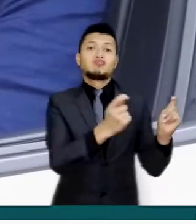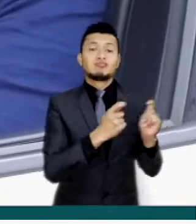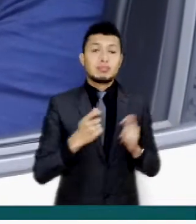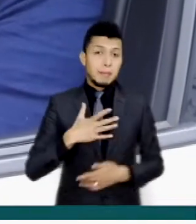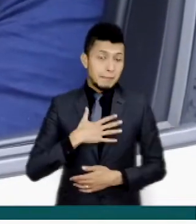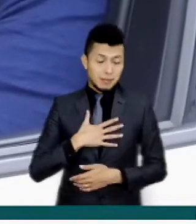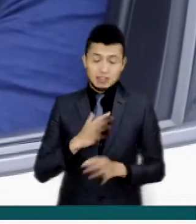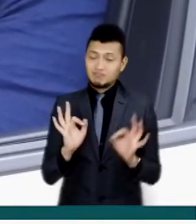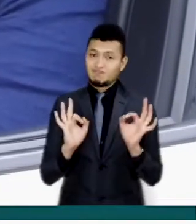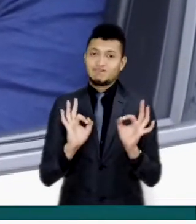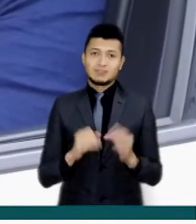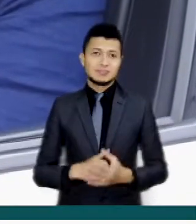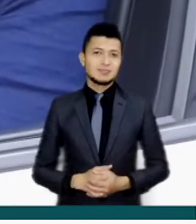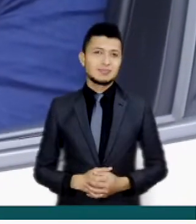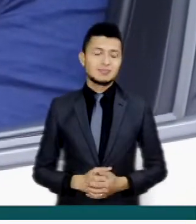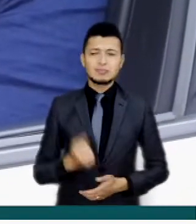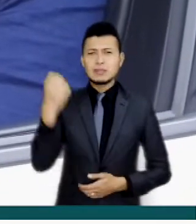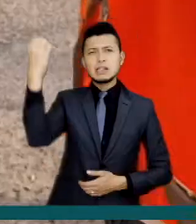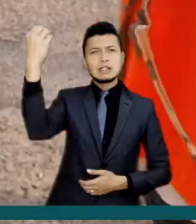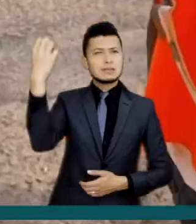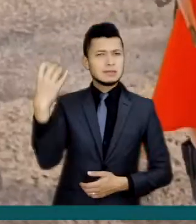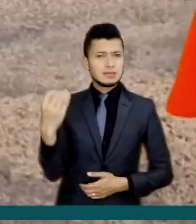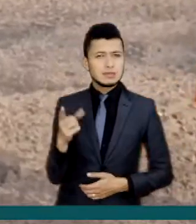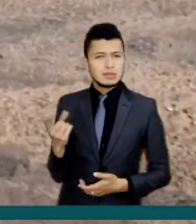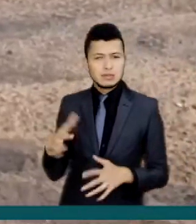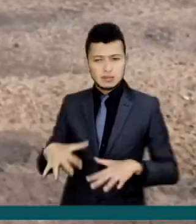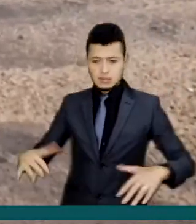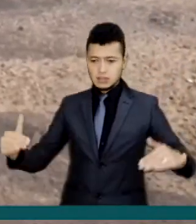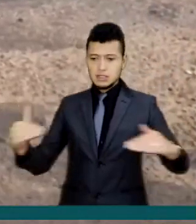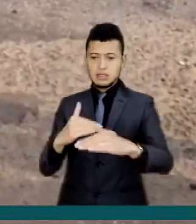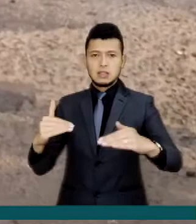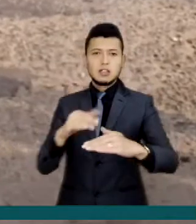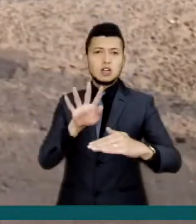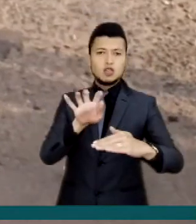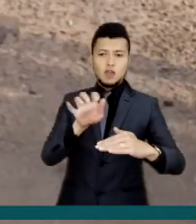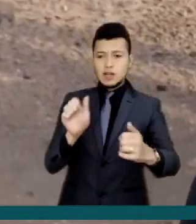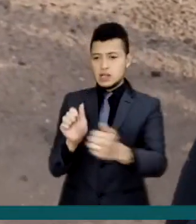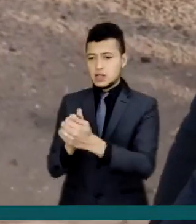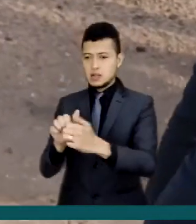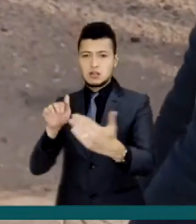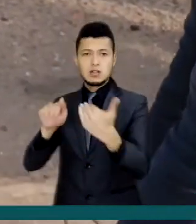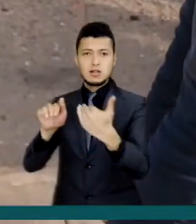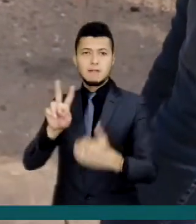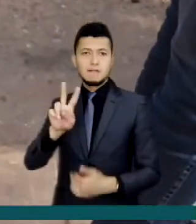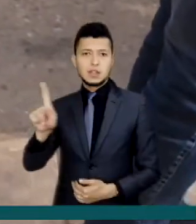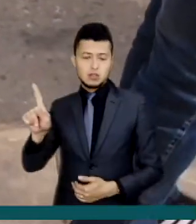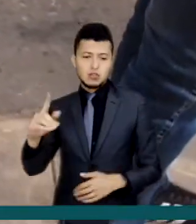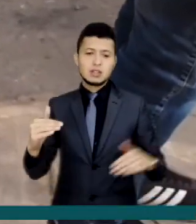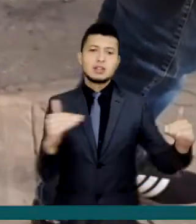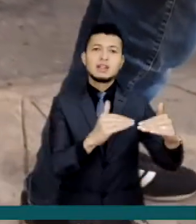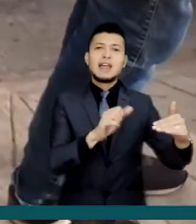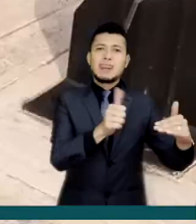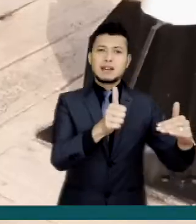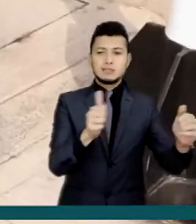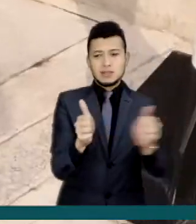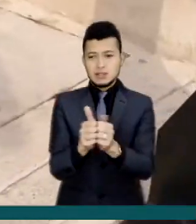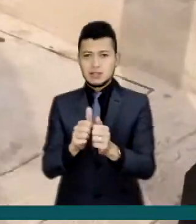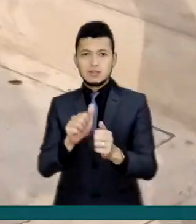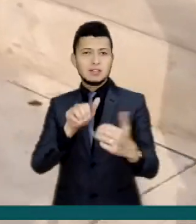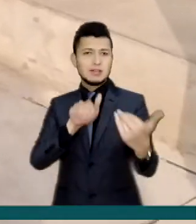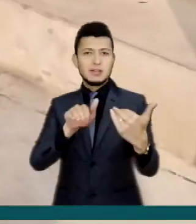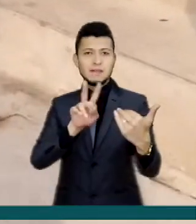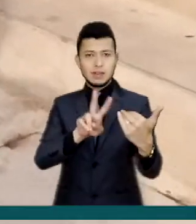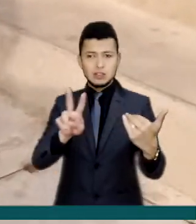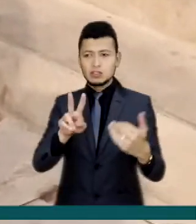cambios que para mí son geniales. Los semáforos se encuentran ubicados en las intersecciones de la calle 9 con 21, la calle 10 con 22, la